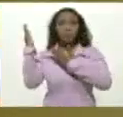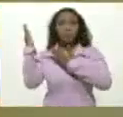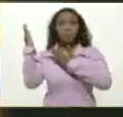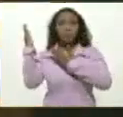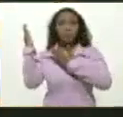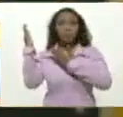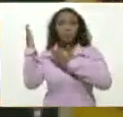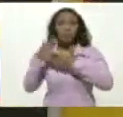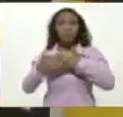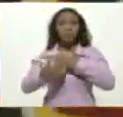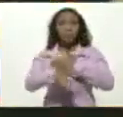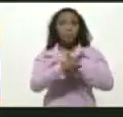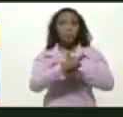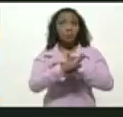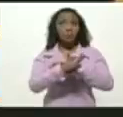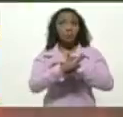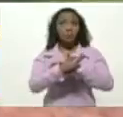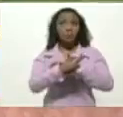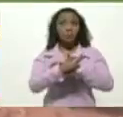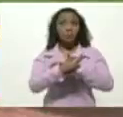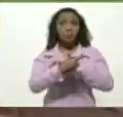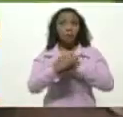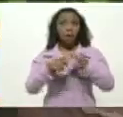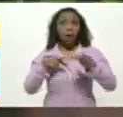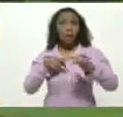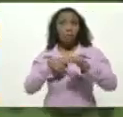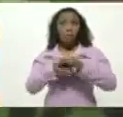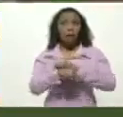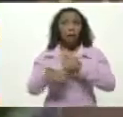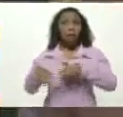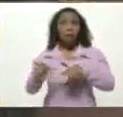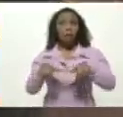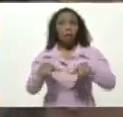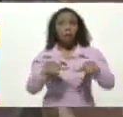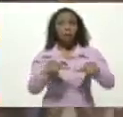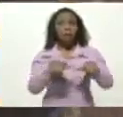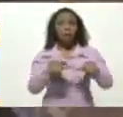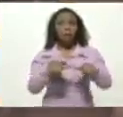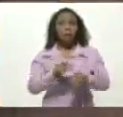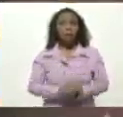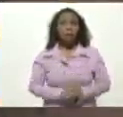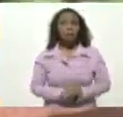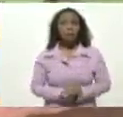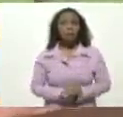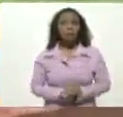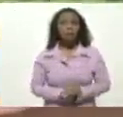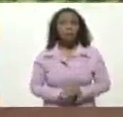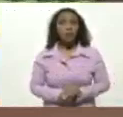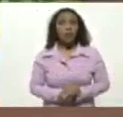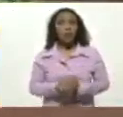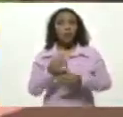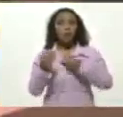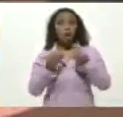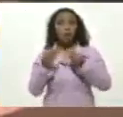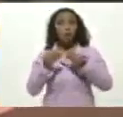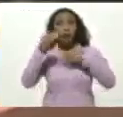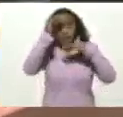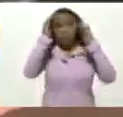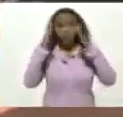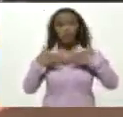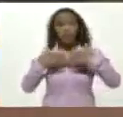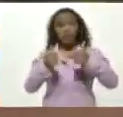Adelante. Vamos a entrar al espacio del consultorio.